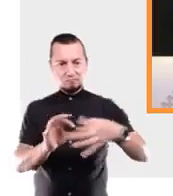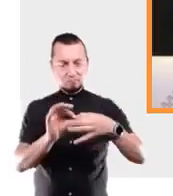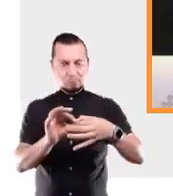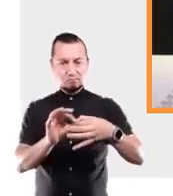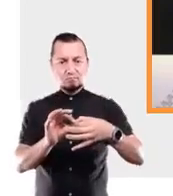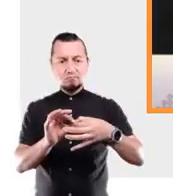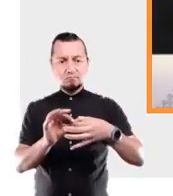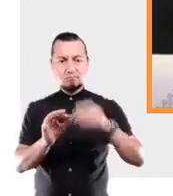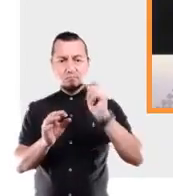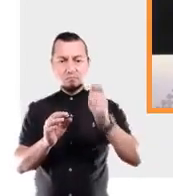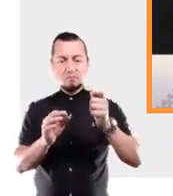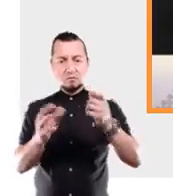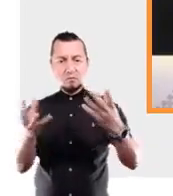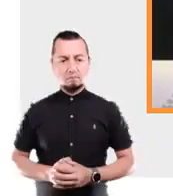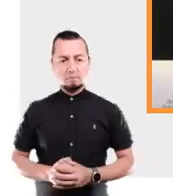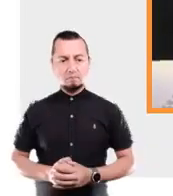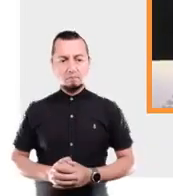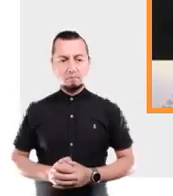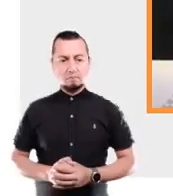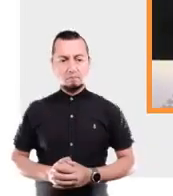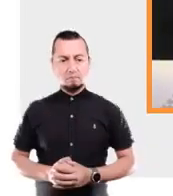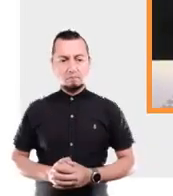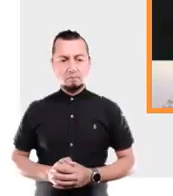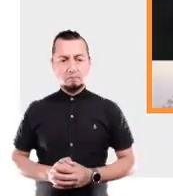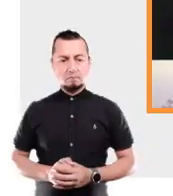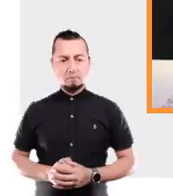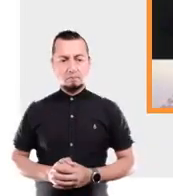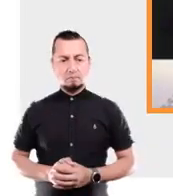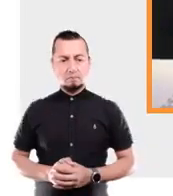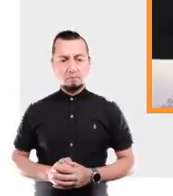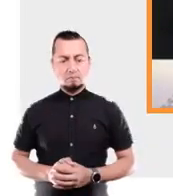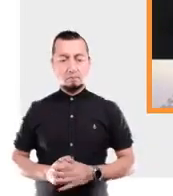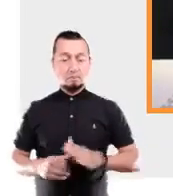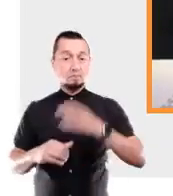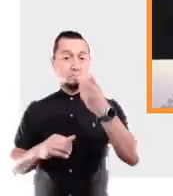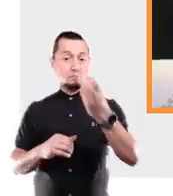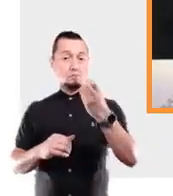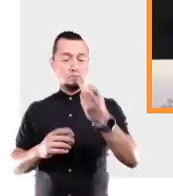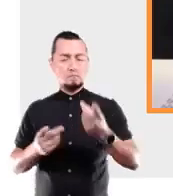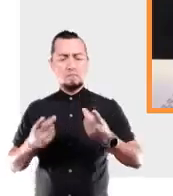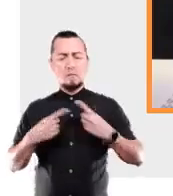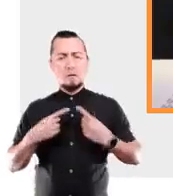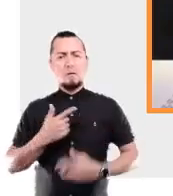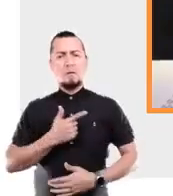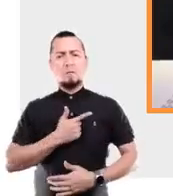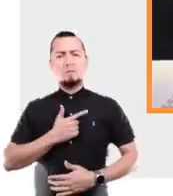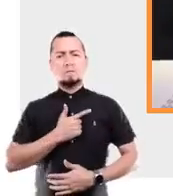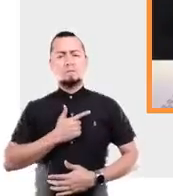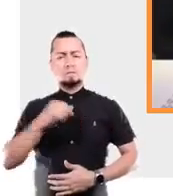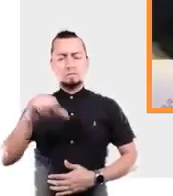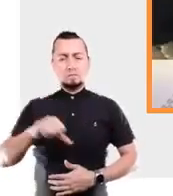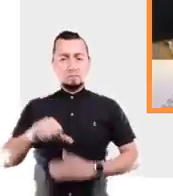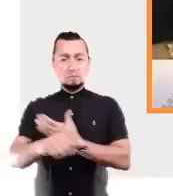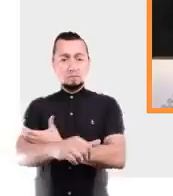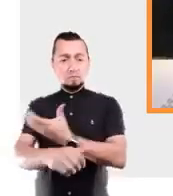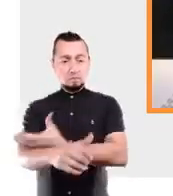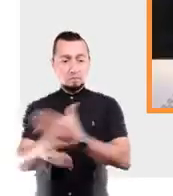esta extraordinaria nación. Por eso me da mucho gusto y agradezco que nos acompañe en esta